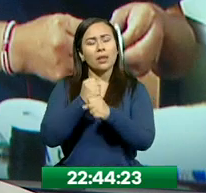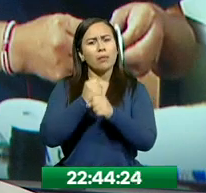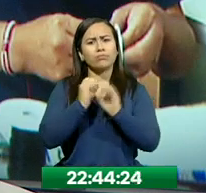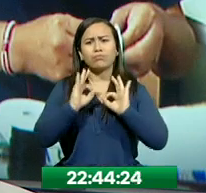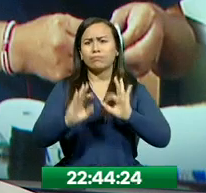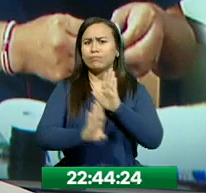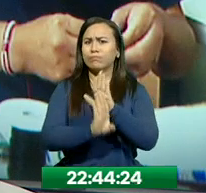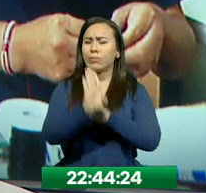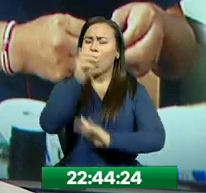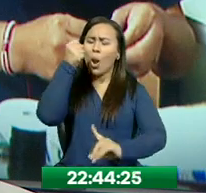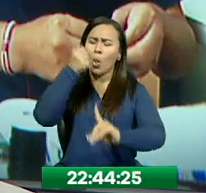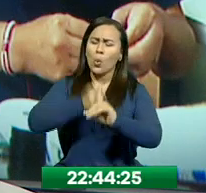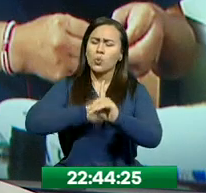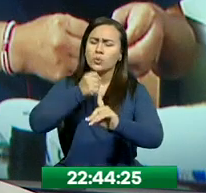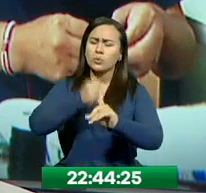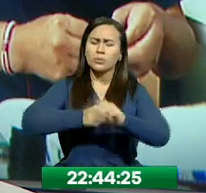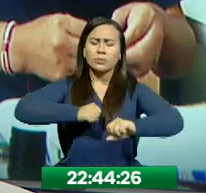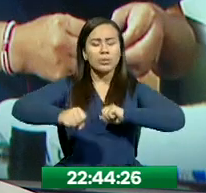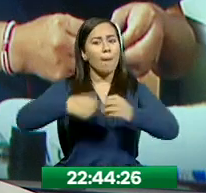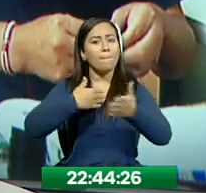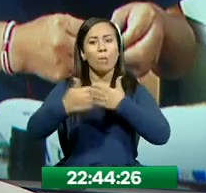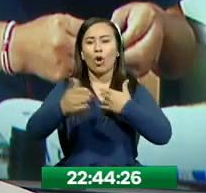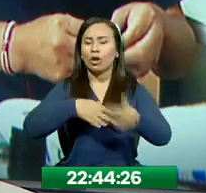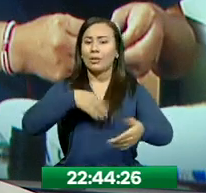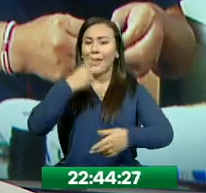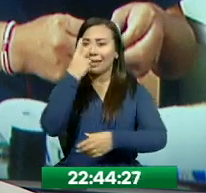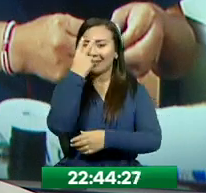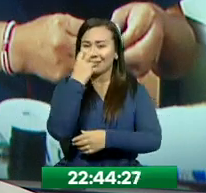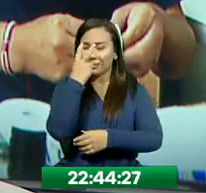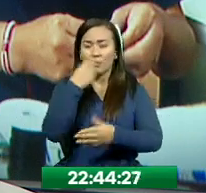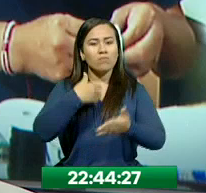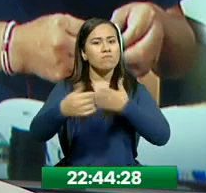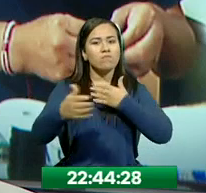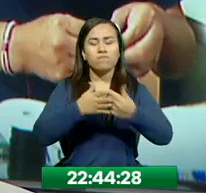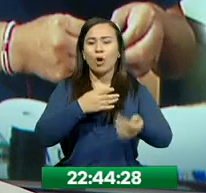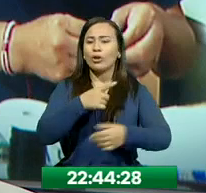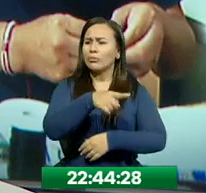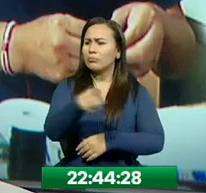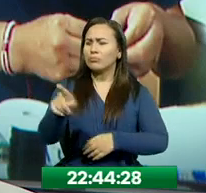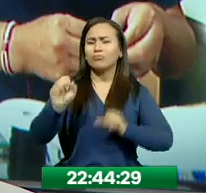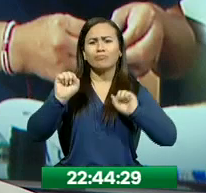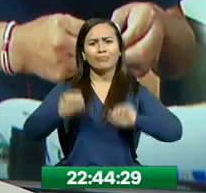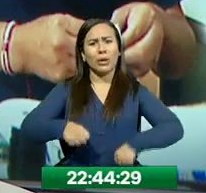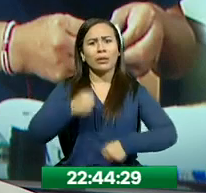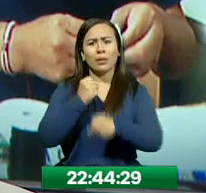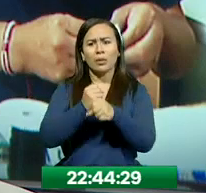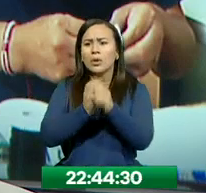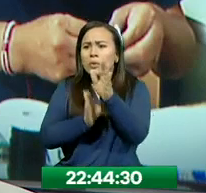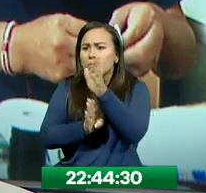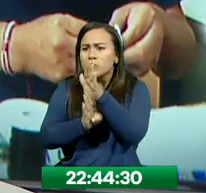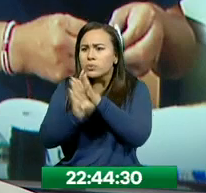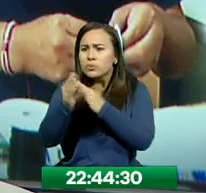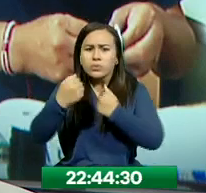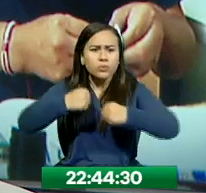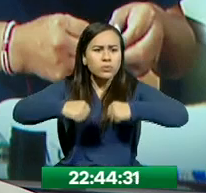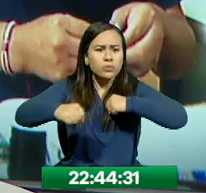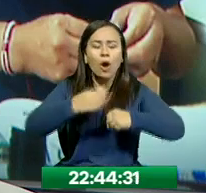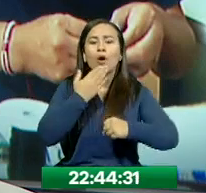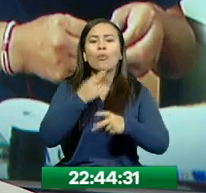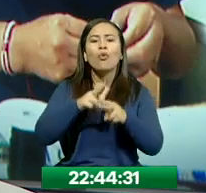ejemplo de lucha. A pesar de su discapacidad visual, ellos han logrado emprender y cumplir los objetivos propuestos